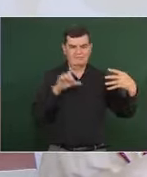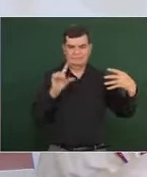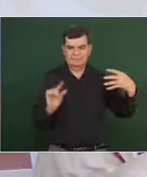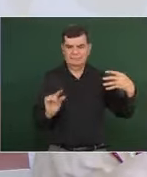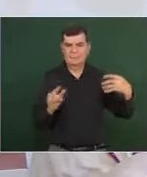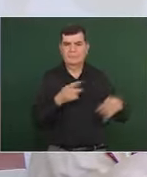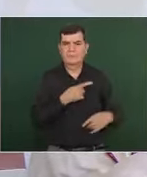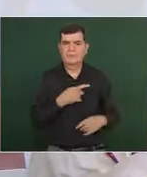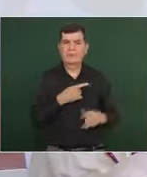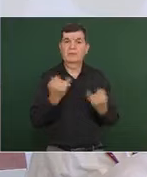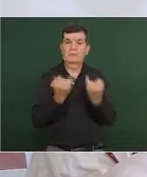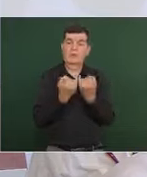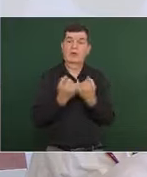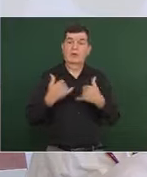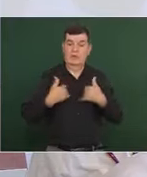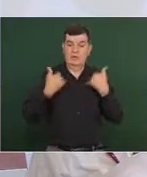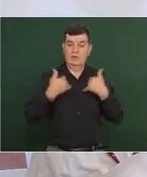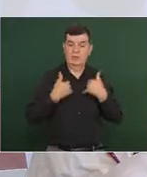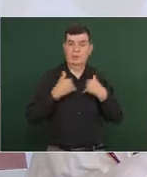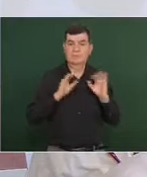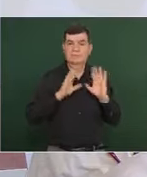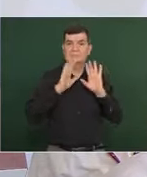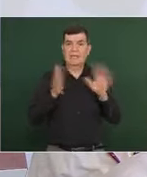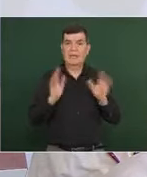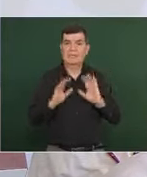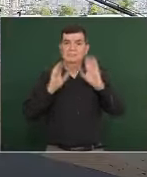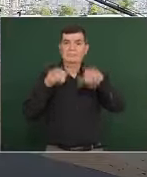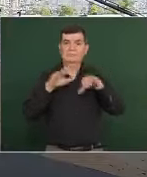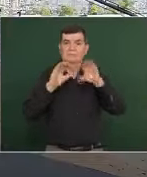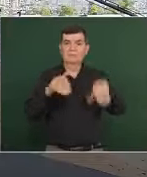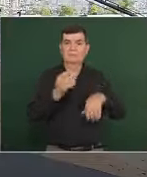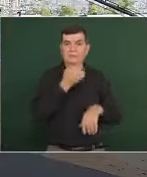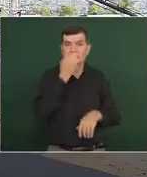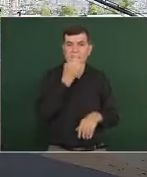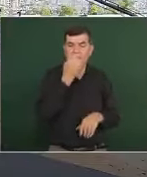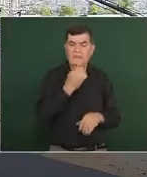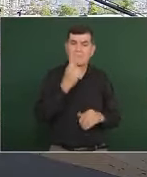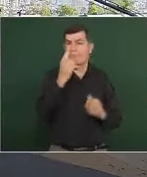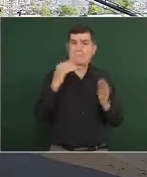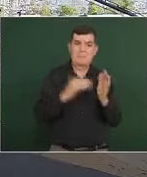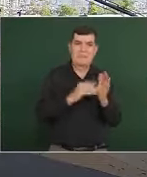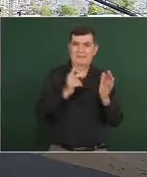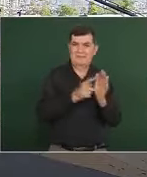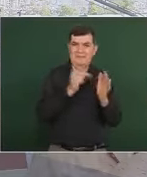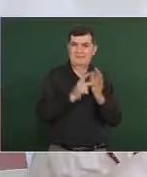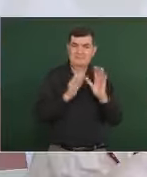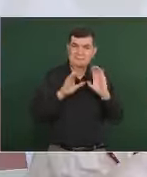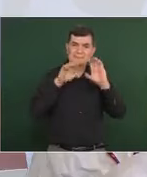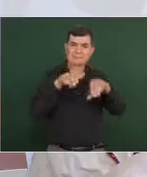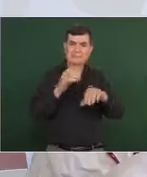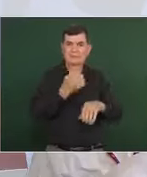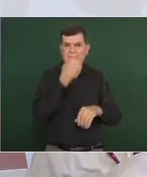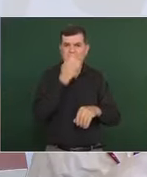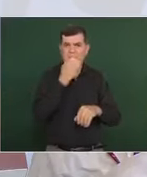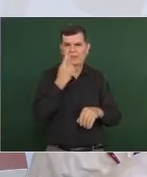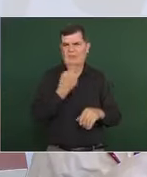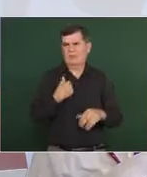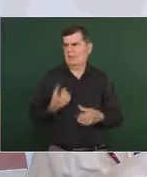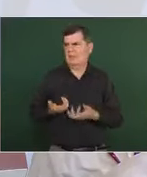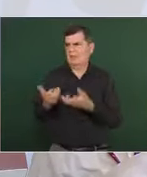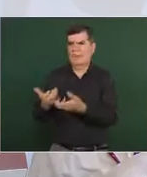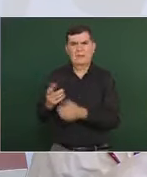Que los jóvenes están en la escuela, y es mejor, mil veces mejor que estén en la escuela que estén en la calle.